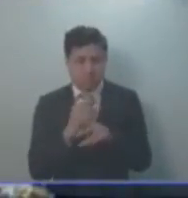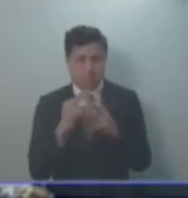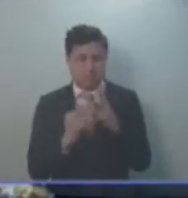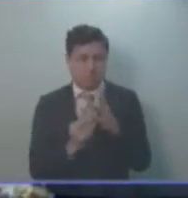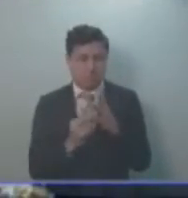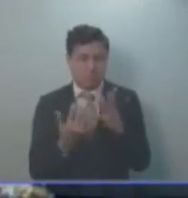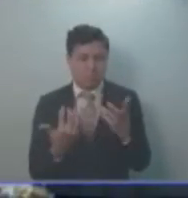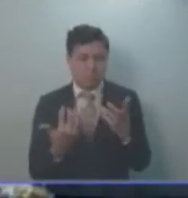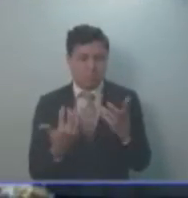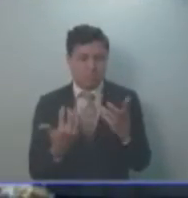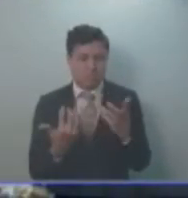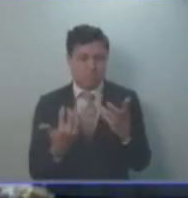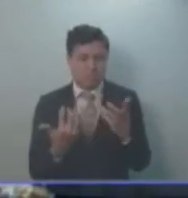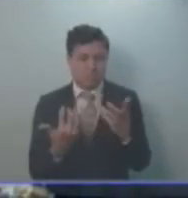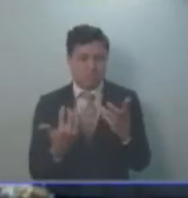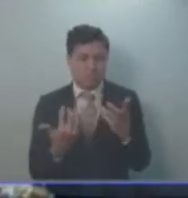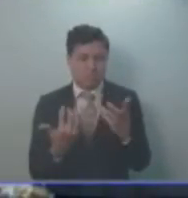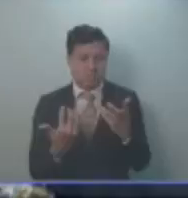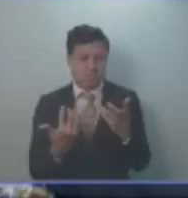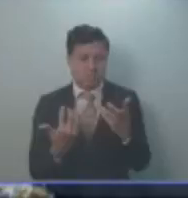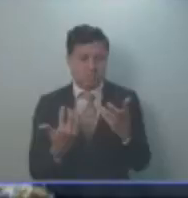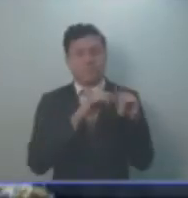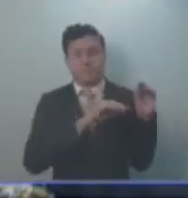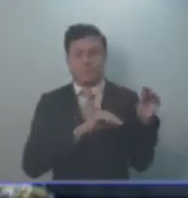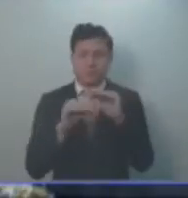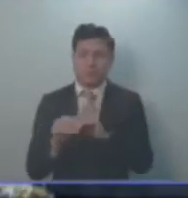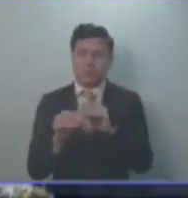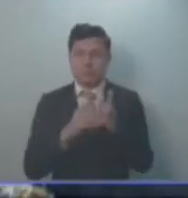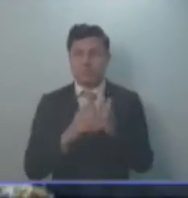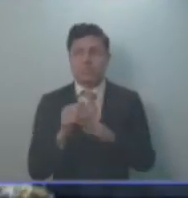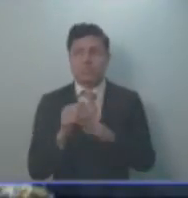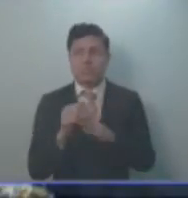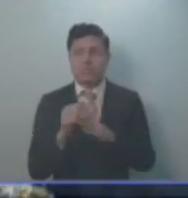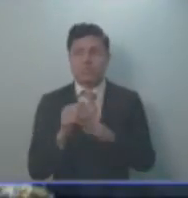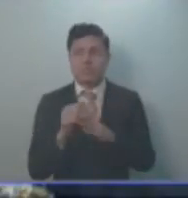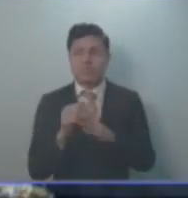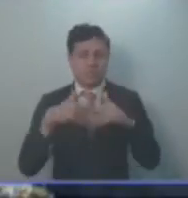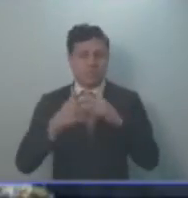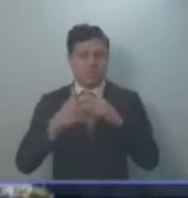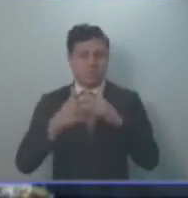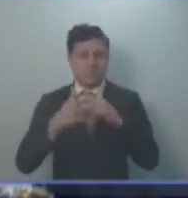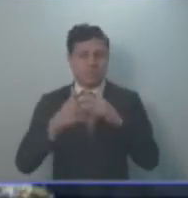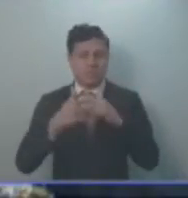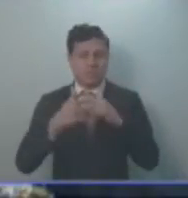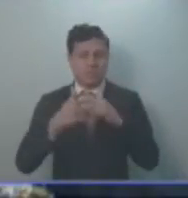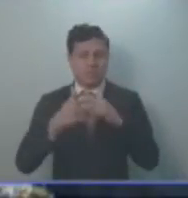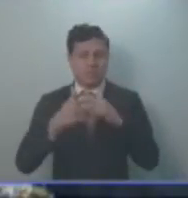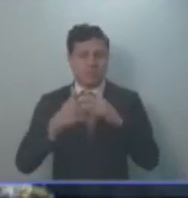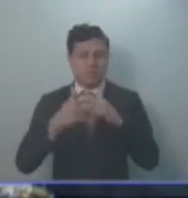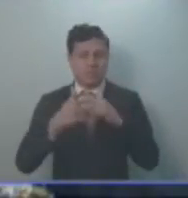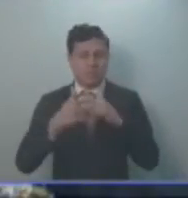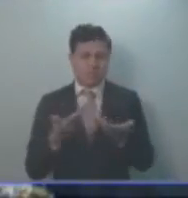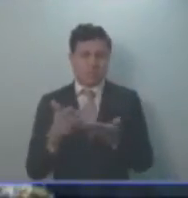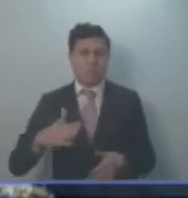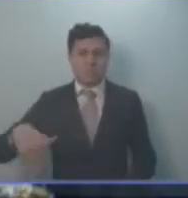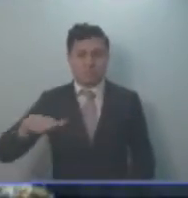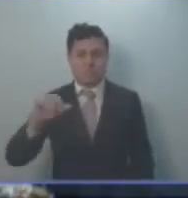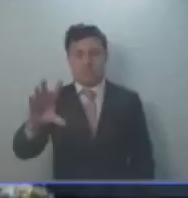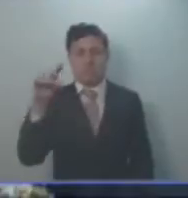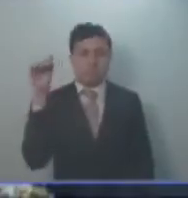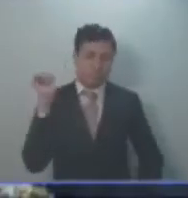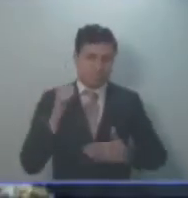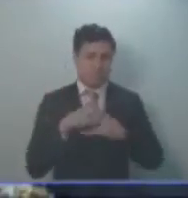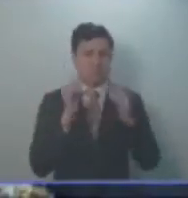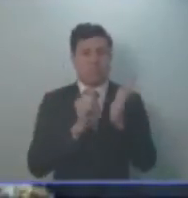Artículo 5. El presente decreto entrará en vigencia 8 días después de su publicación en el Diario Oficial, dado en el